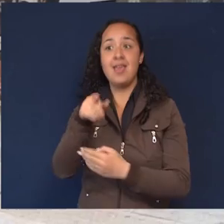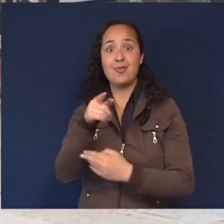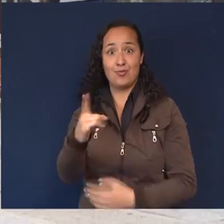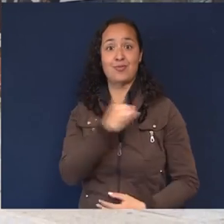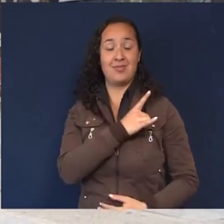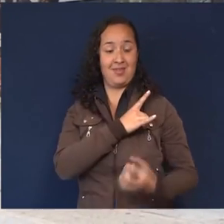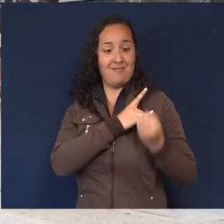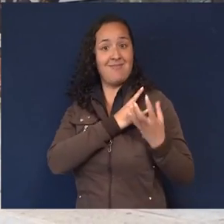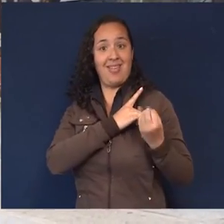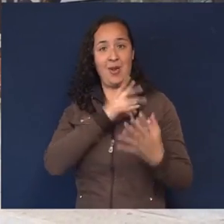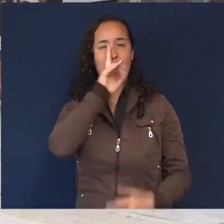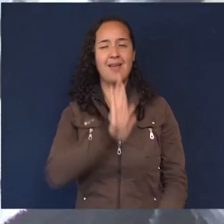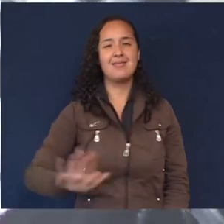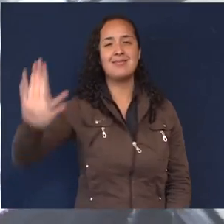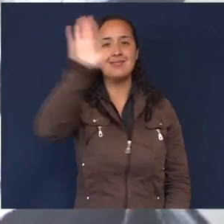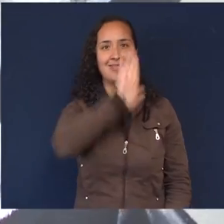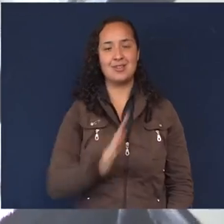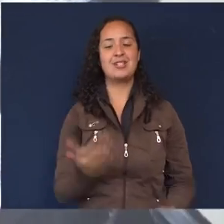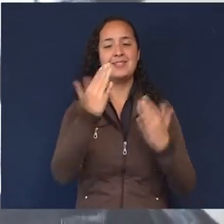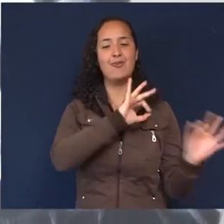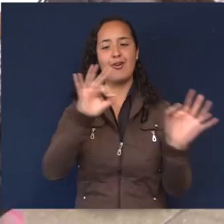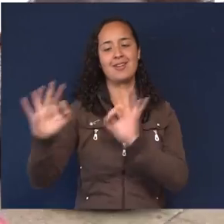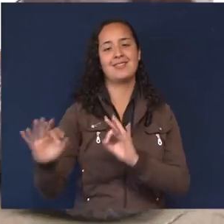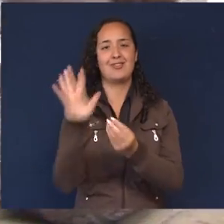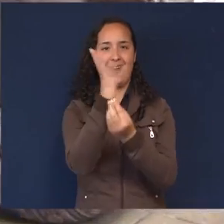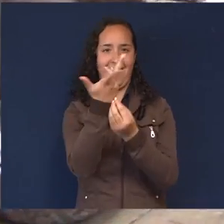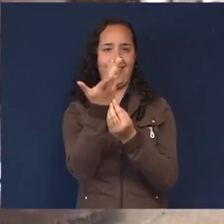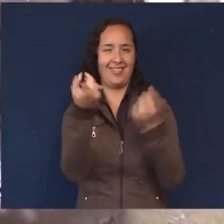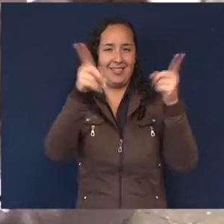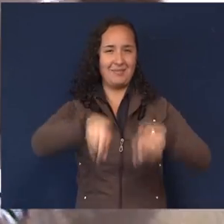Pedagógica Nacional también se organiza para cosas artísticas.